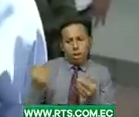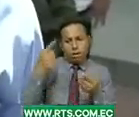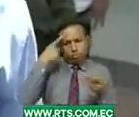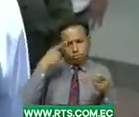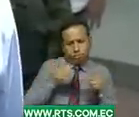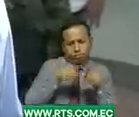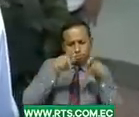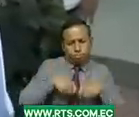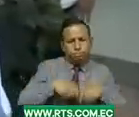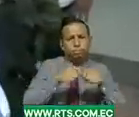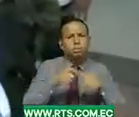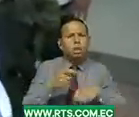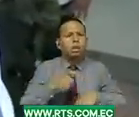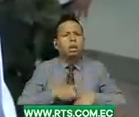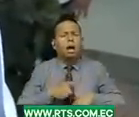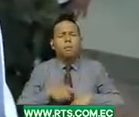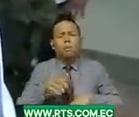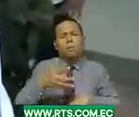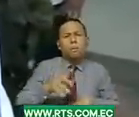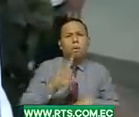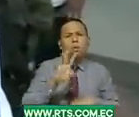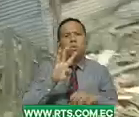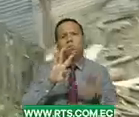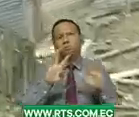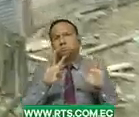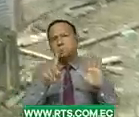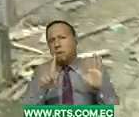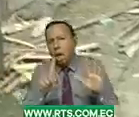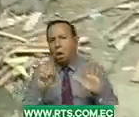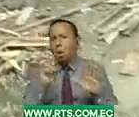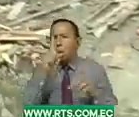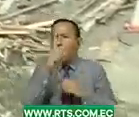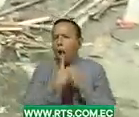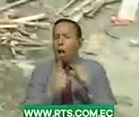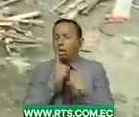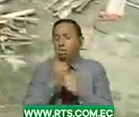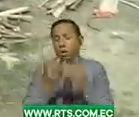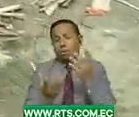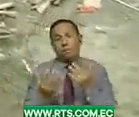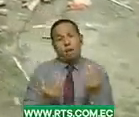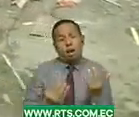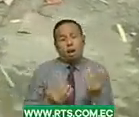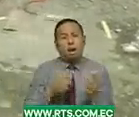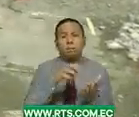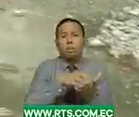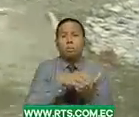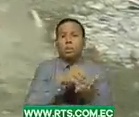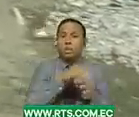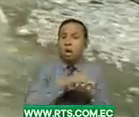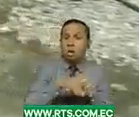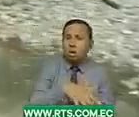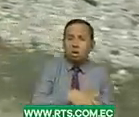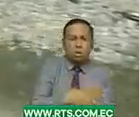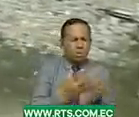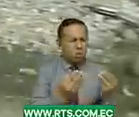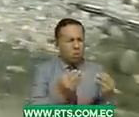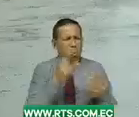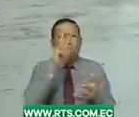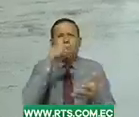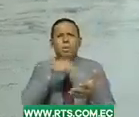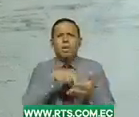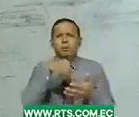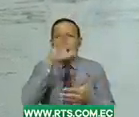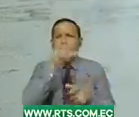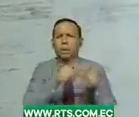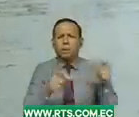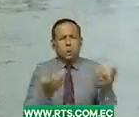demoran 4, 6, hasta un año de tiempo. En la provincia de Los Ríos hay más de 2.000 personas afectadas por el invierno por eventos